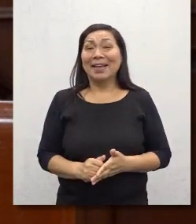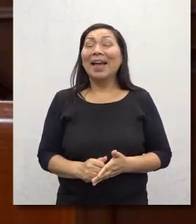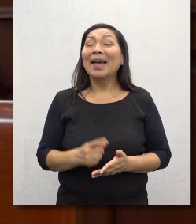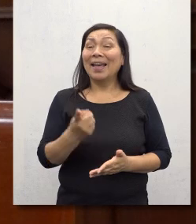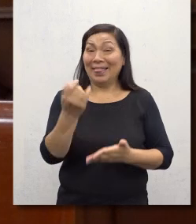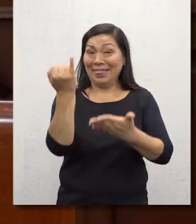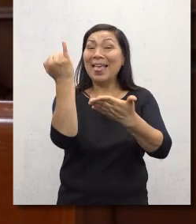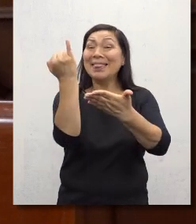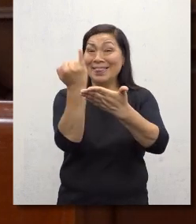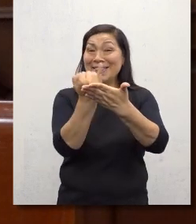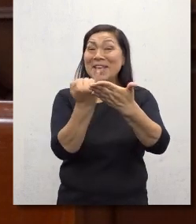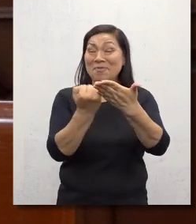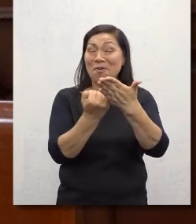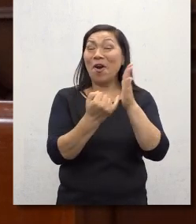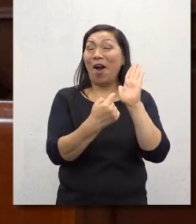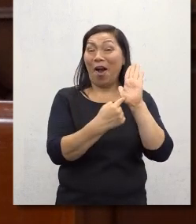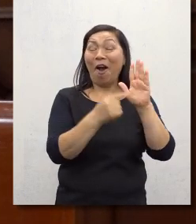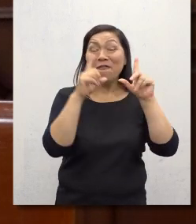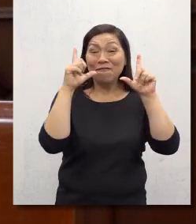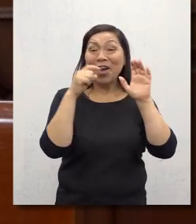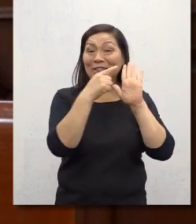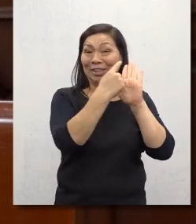artista que le ha hecho